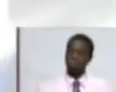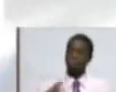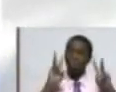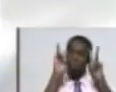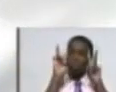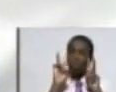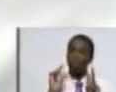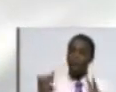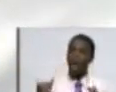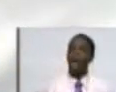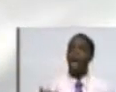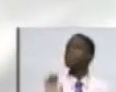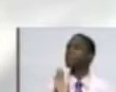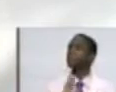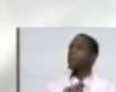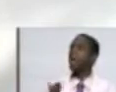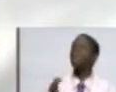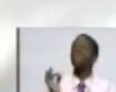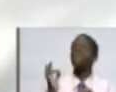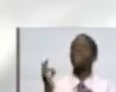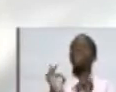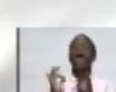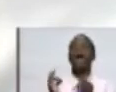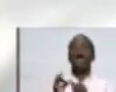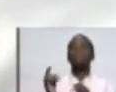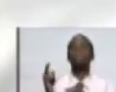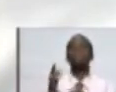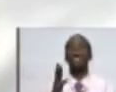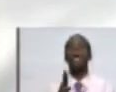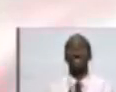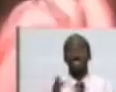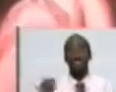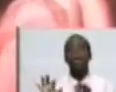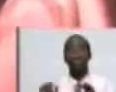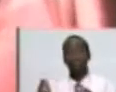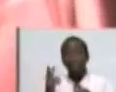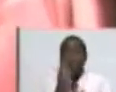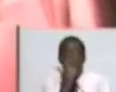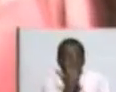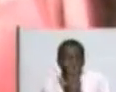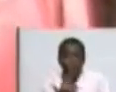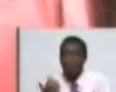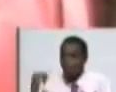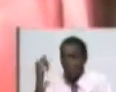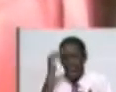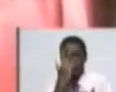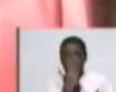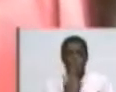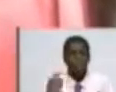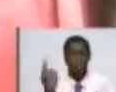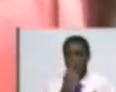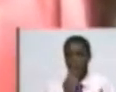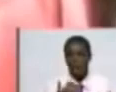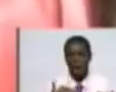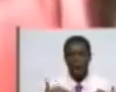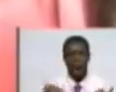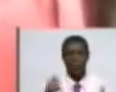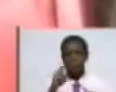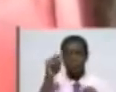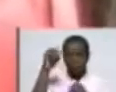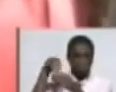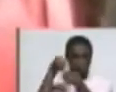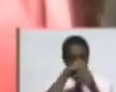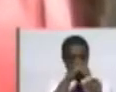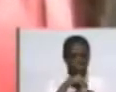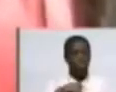limpio, porque su familia sí, no es que sea pobre, es humilde, como todas, como muchas mujeres dentro de nuestras comunidades que